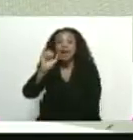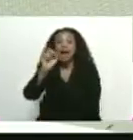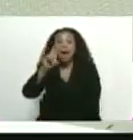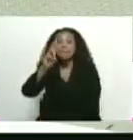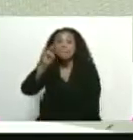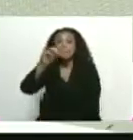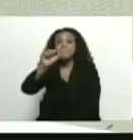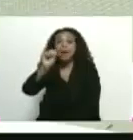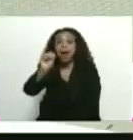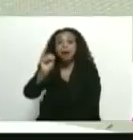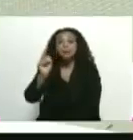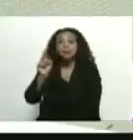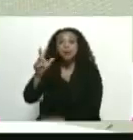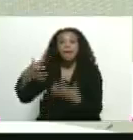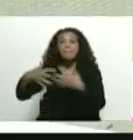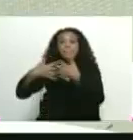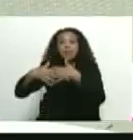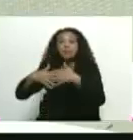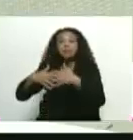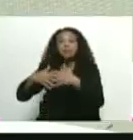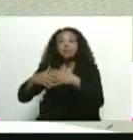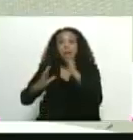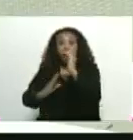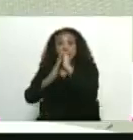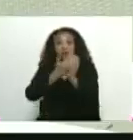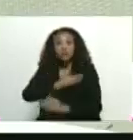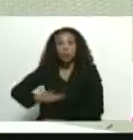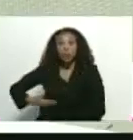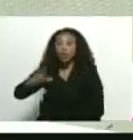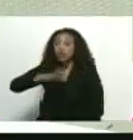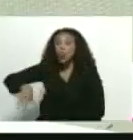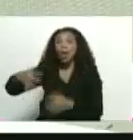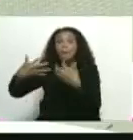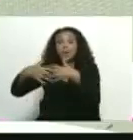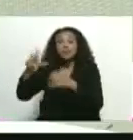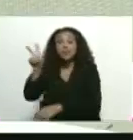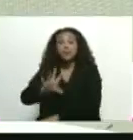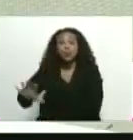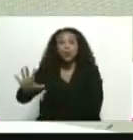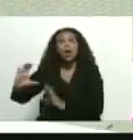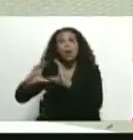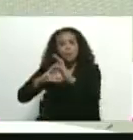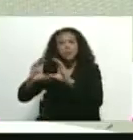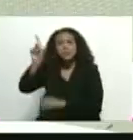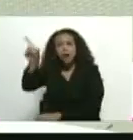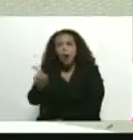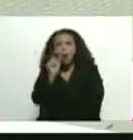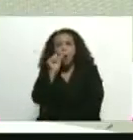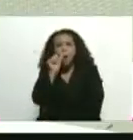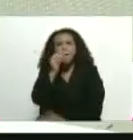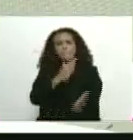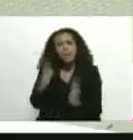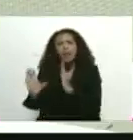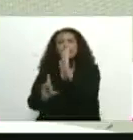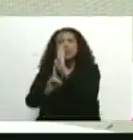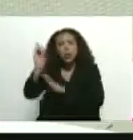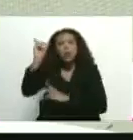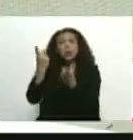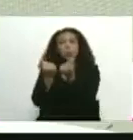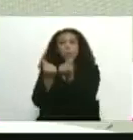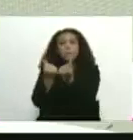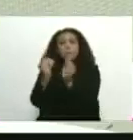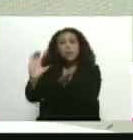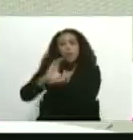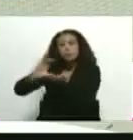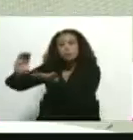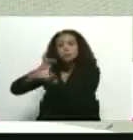Espero reunirme con él apenas asuma su cargo y poder conversar de los planes para el desarrollo económico del